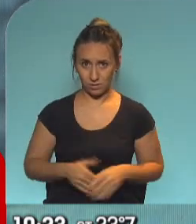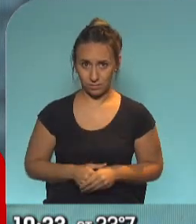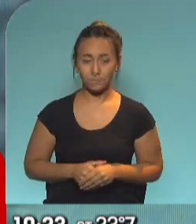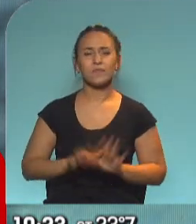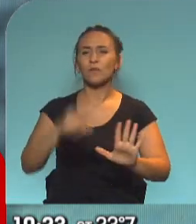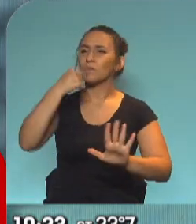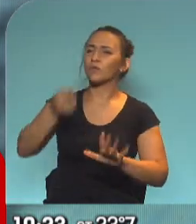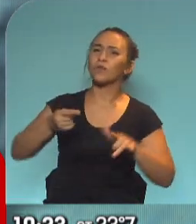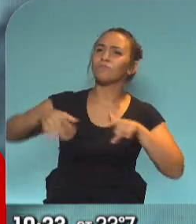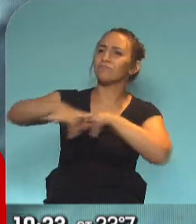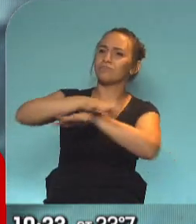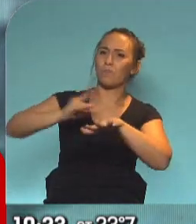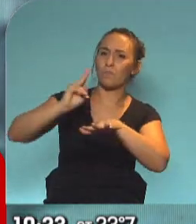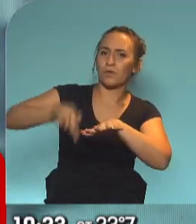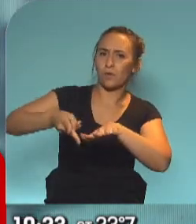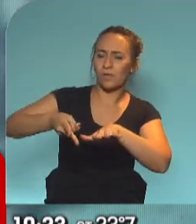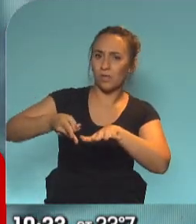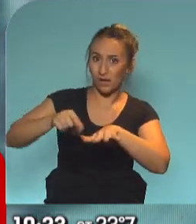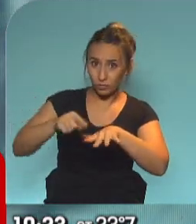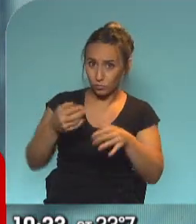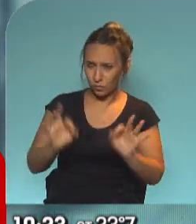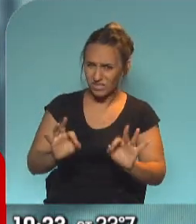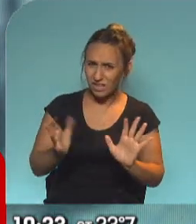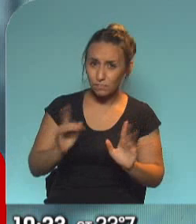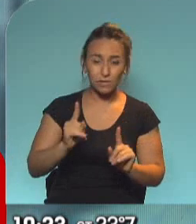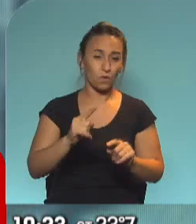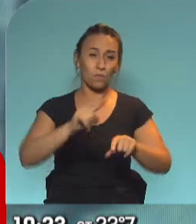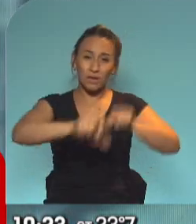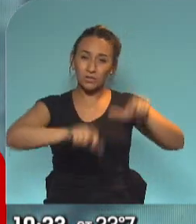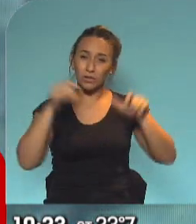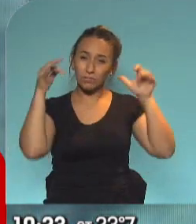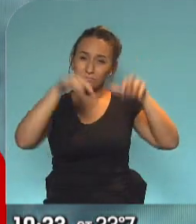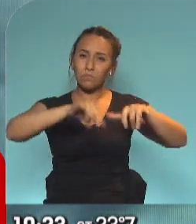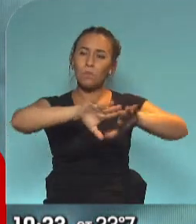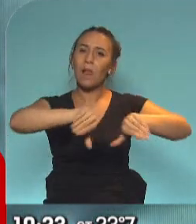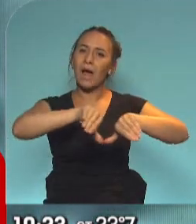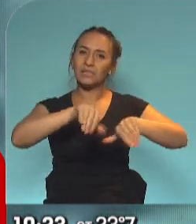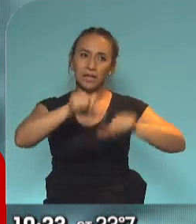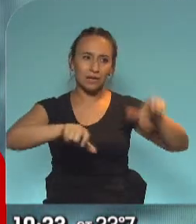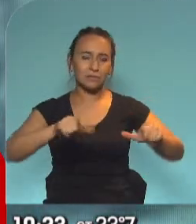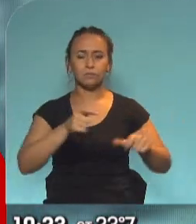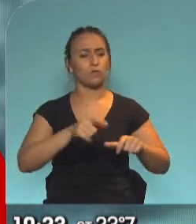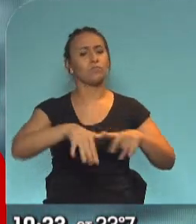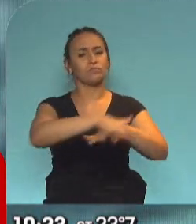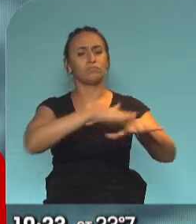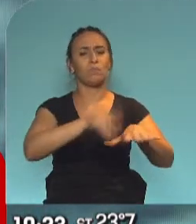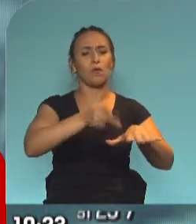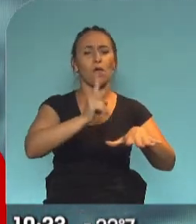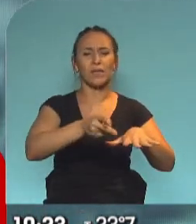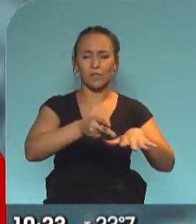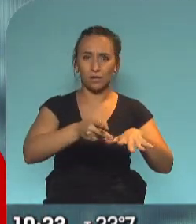sanitario para que sobre todo la gente que está en la costa hoy, como vemos las imágenes, entienda que se tienen que cuidar? ¿O su opción